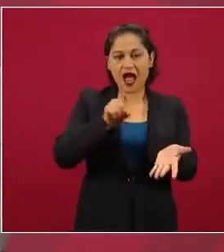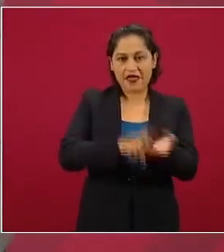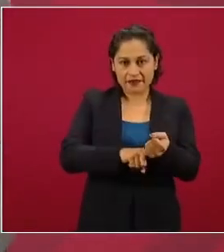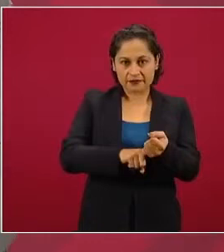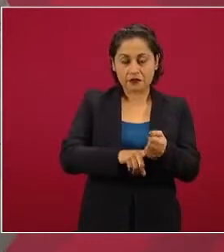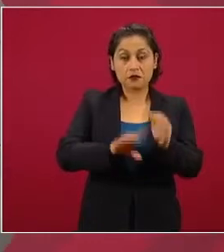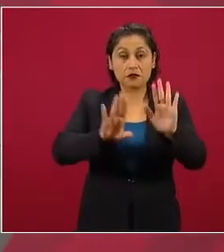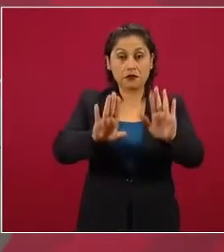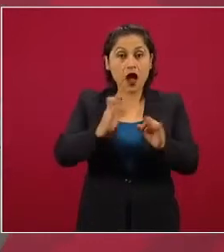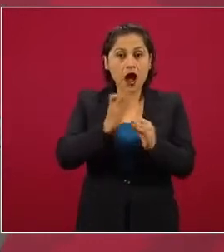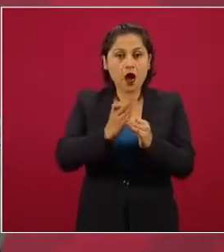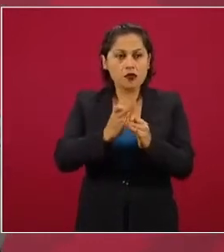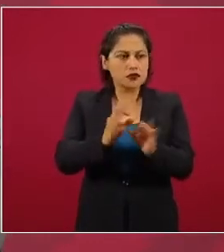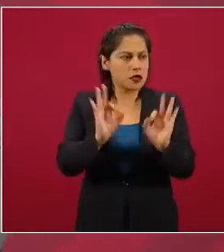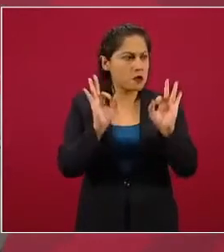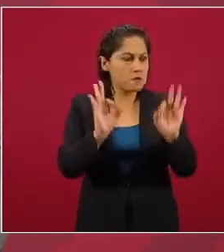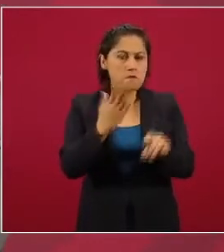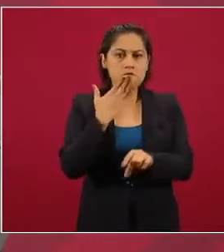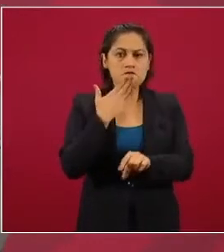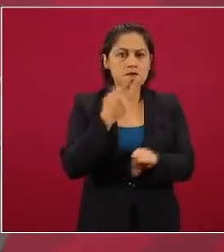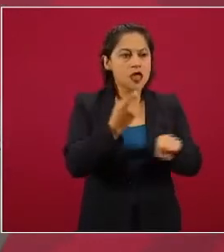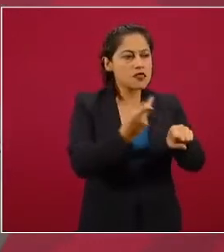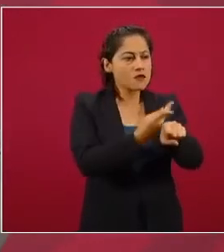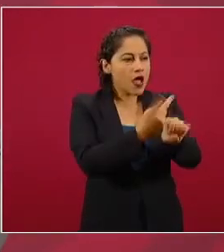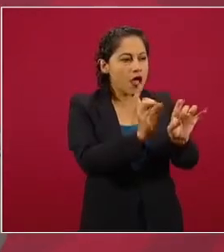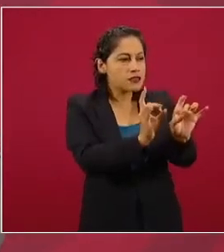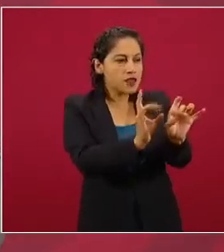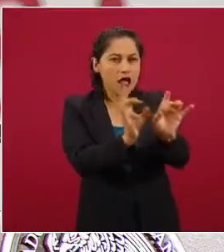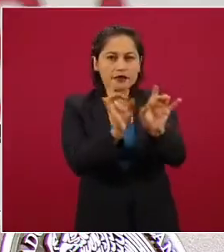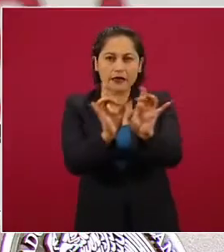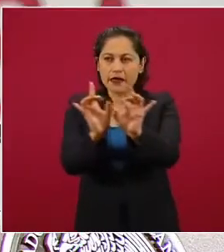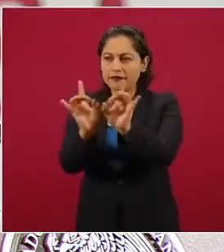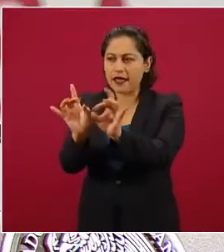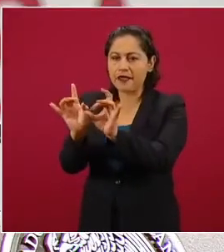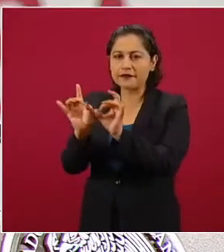pasando. Nos está dando